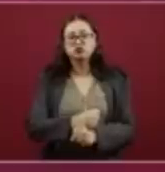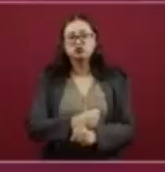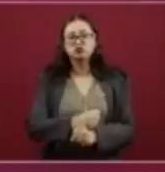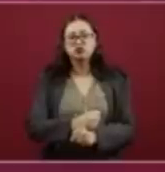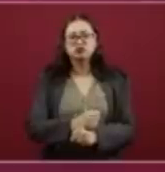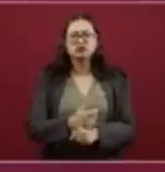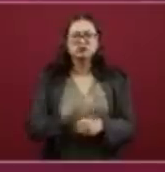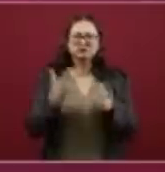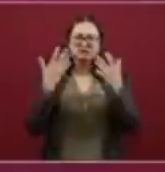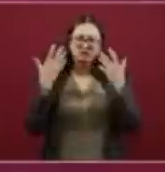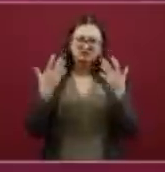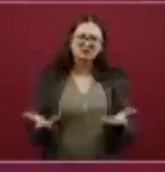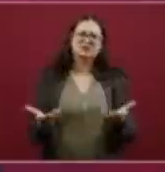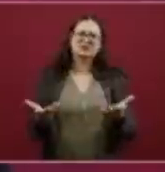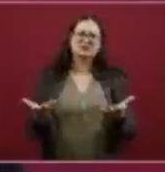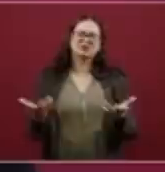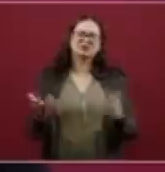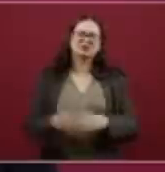Vean